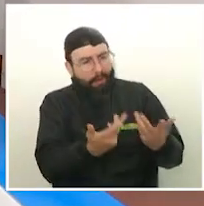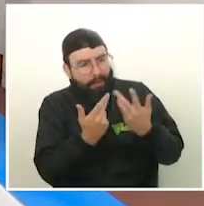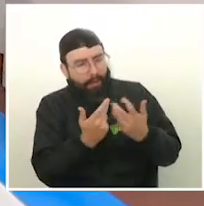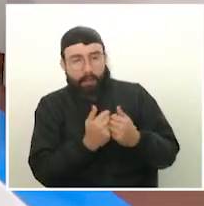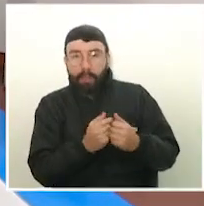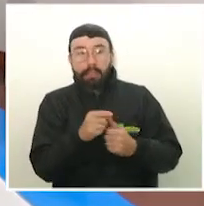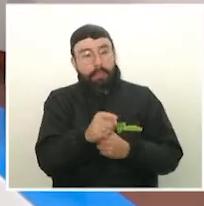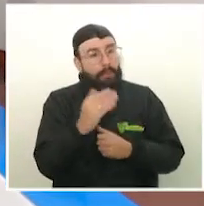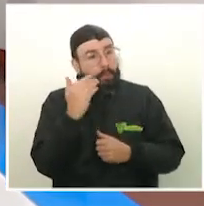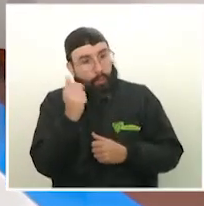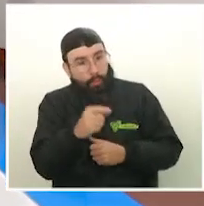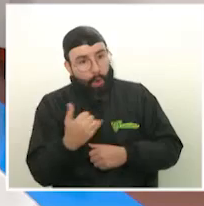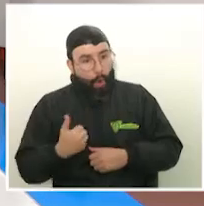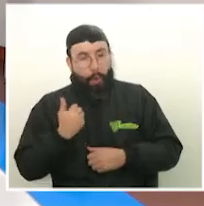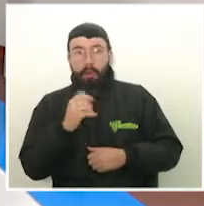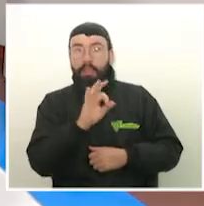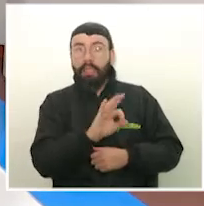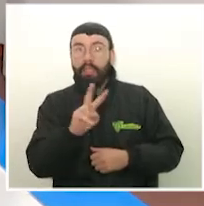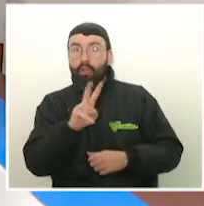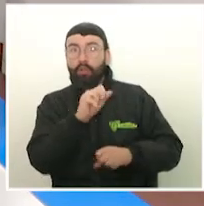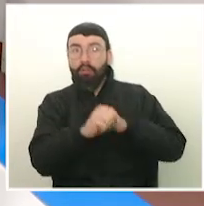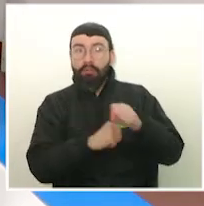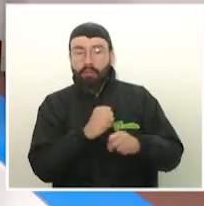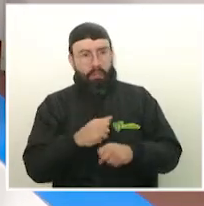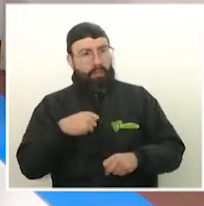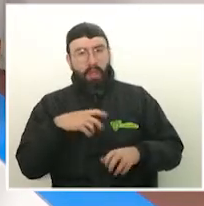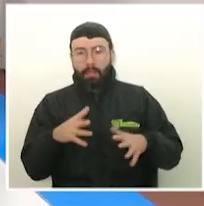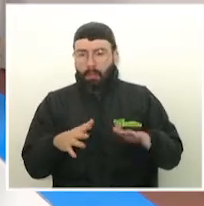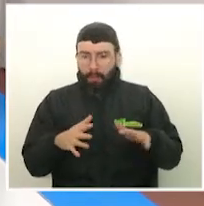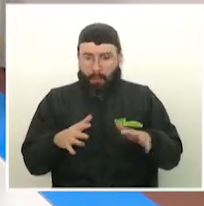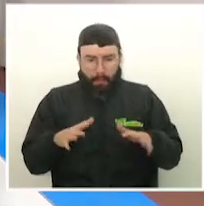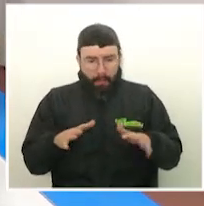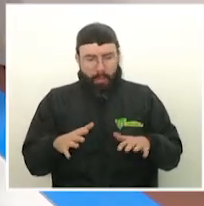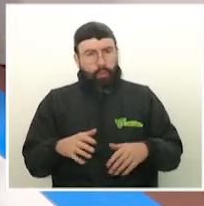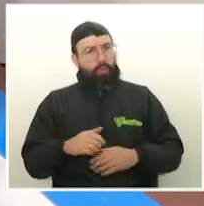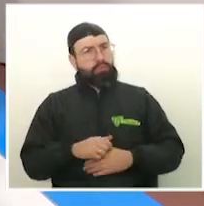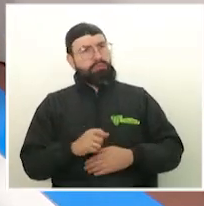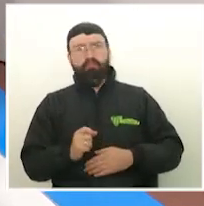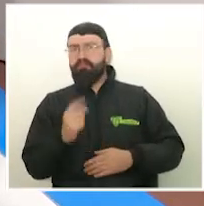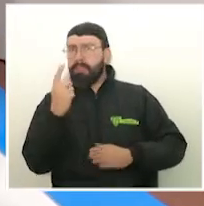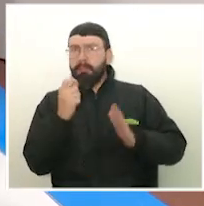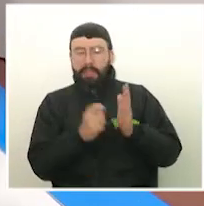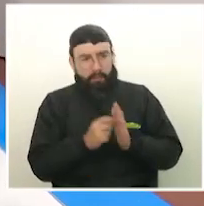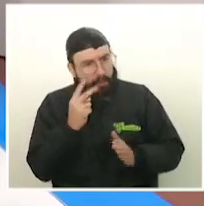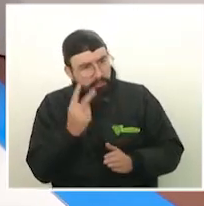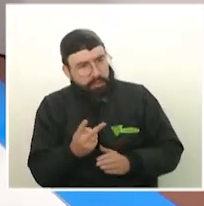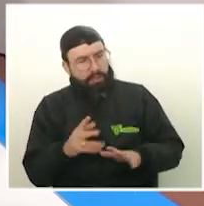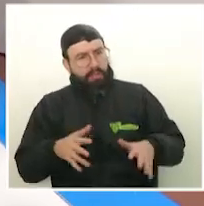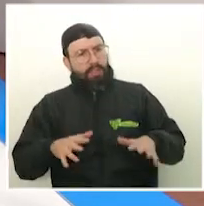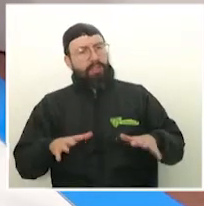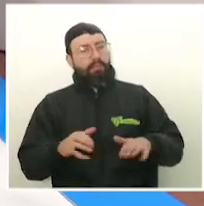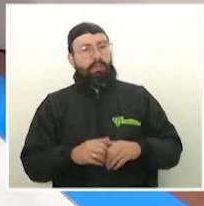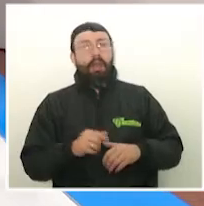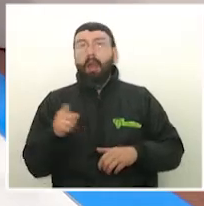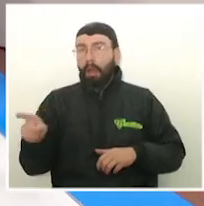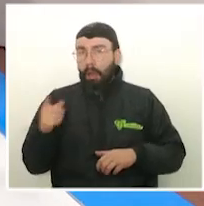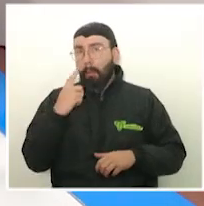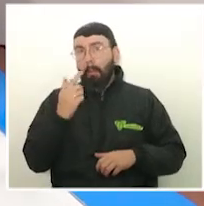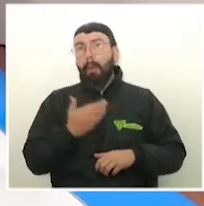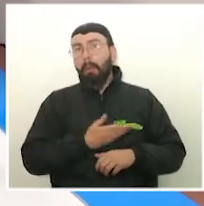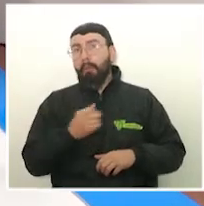mujer muy joven, 32 años, con un Parkinson como nunca lo habíamos visto. Que ella tenía genética de